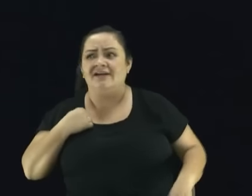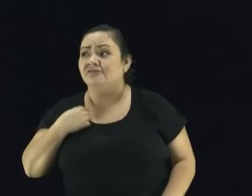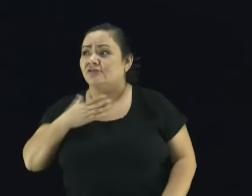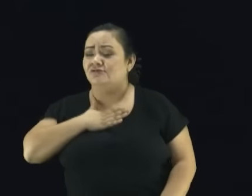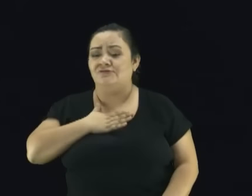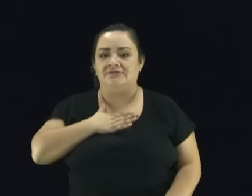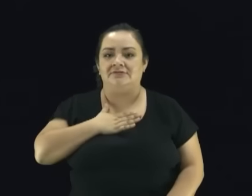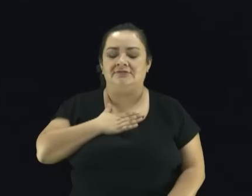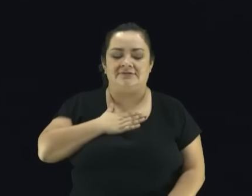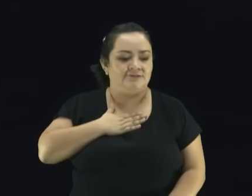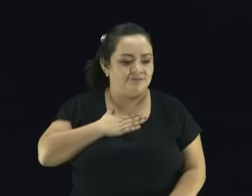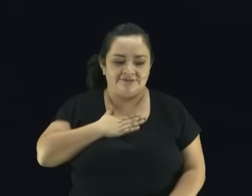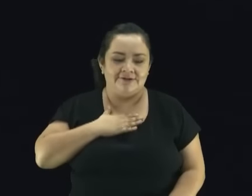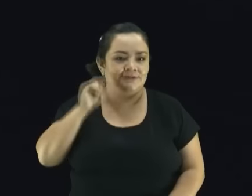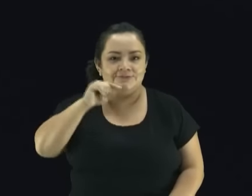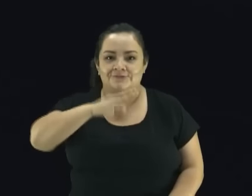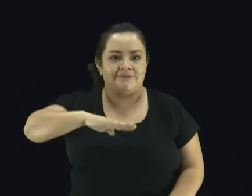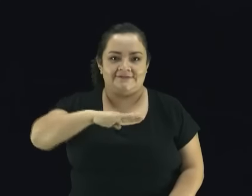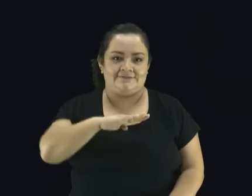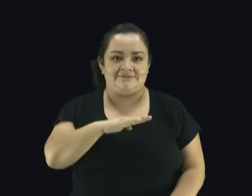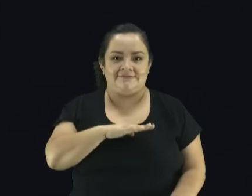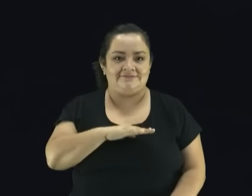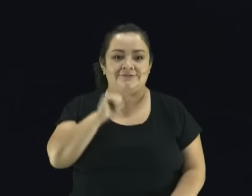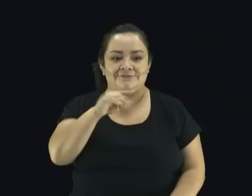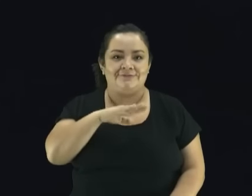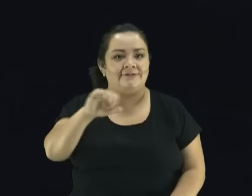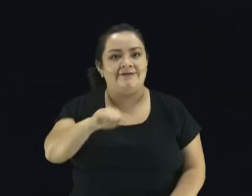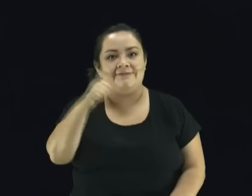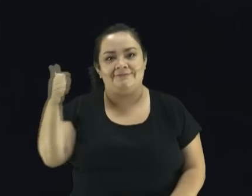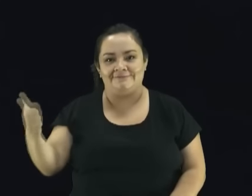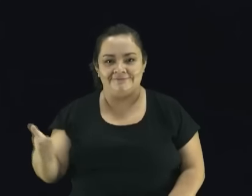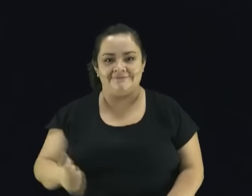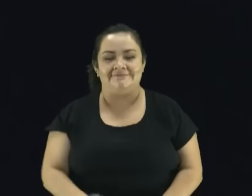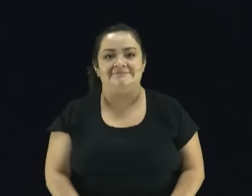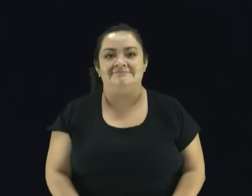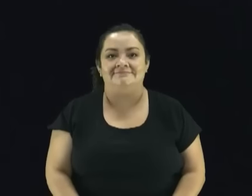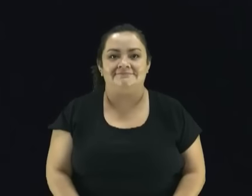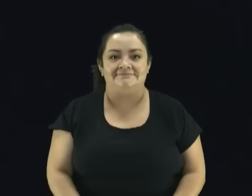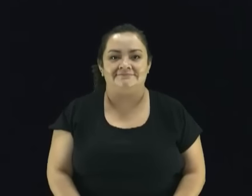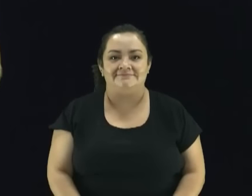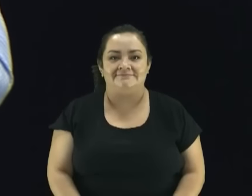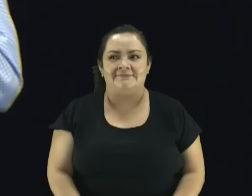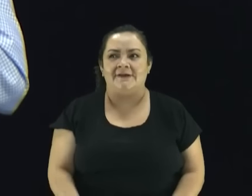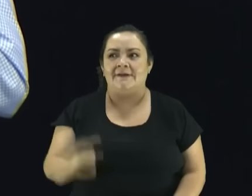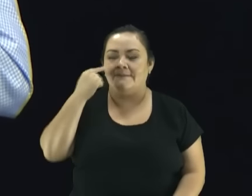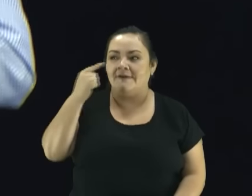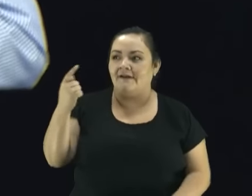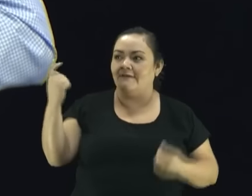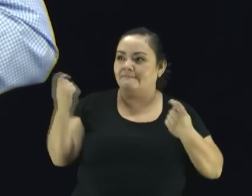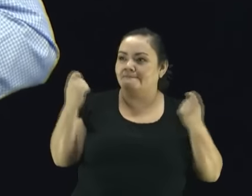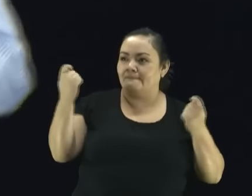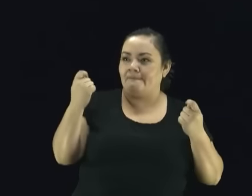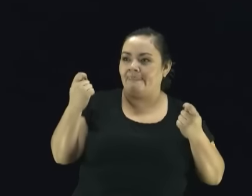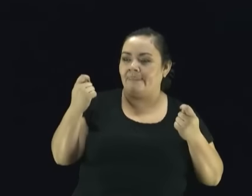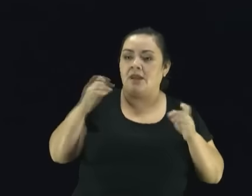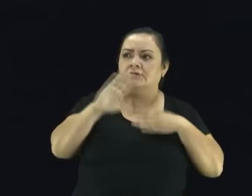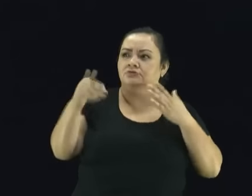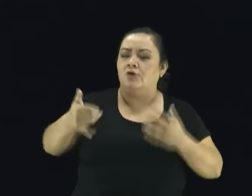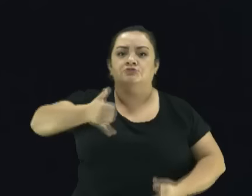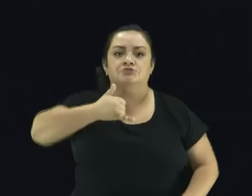Dios dice hijo es que no perteneces ahí mira la fulana tuvo la fiesta ahí salieron